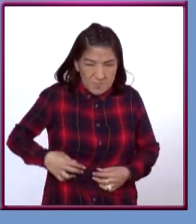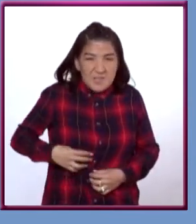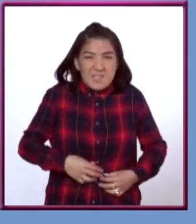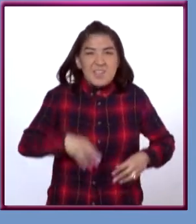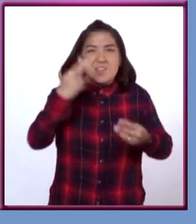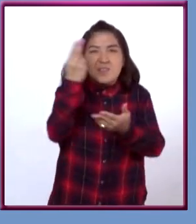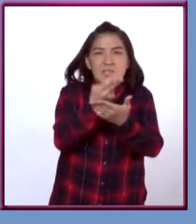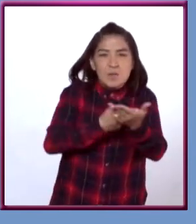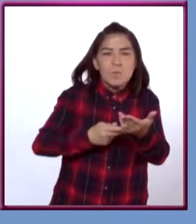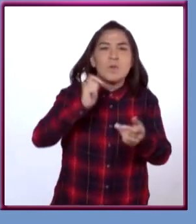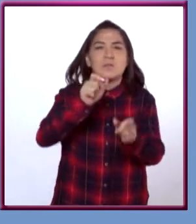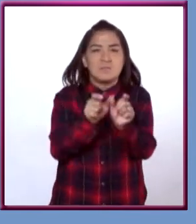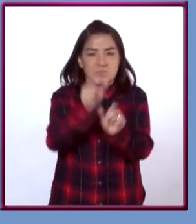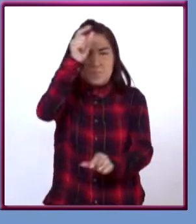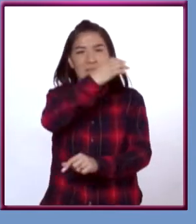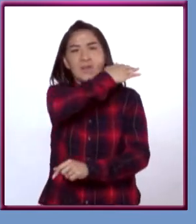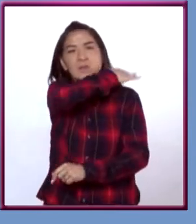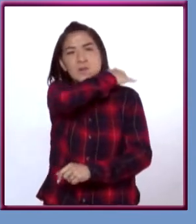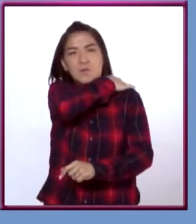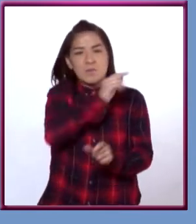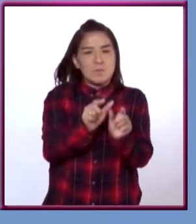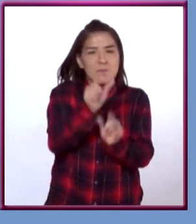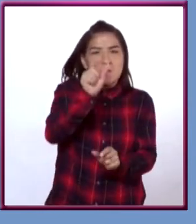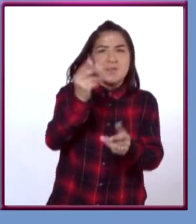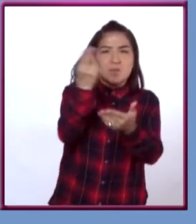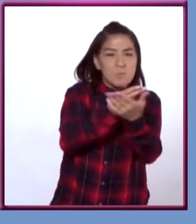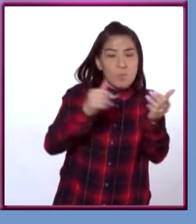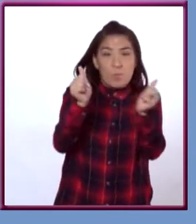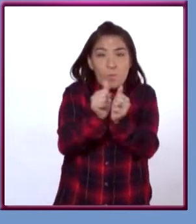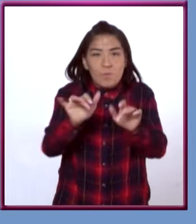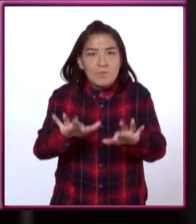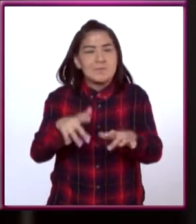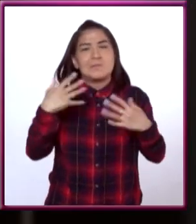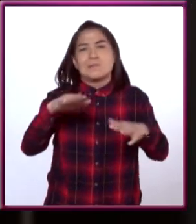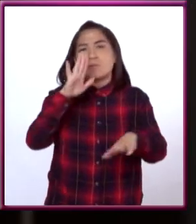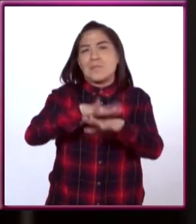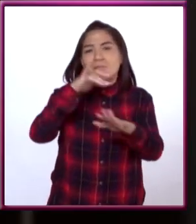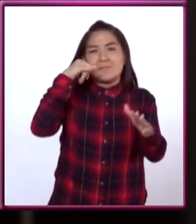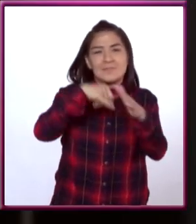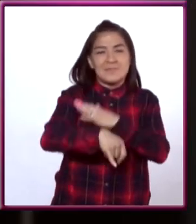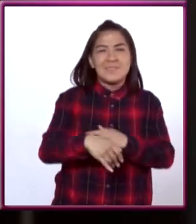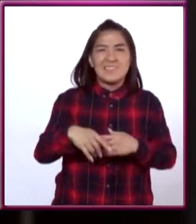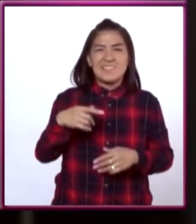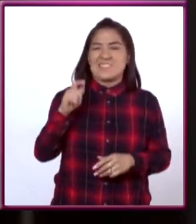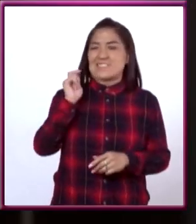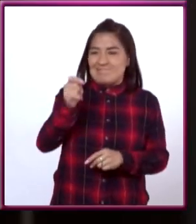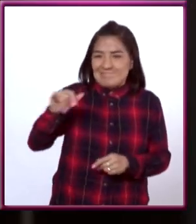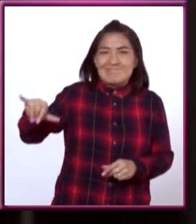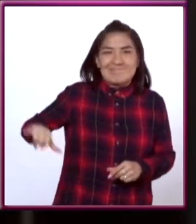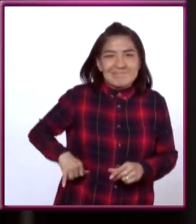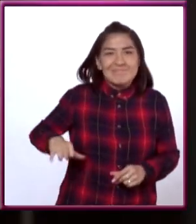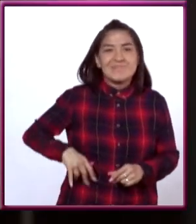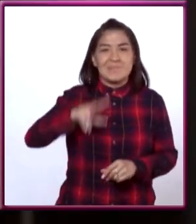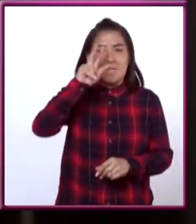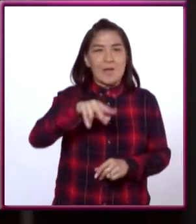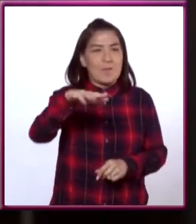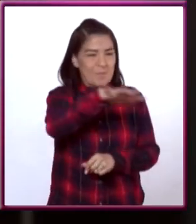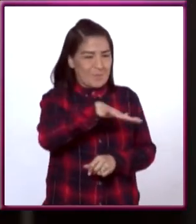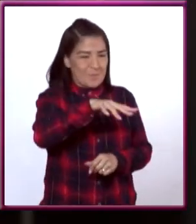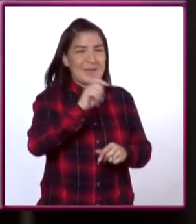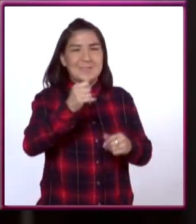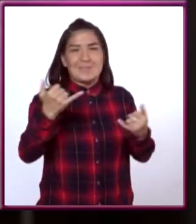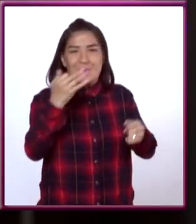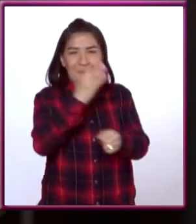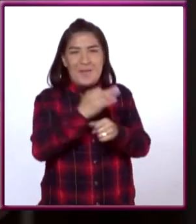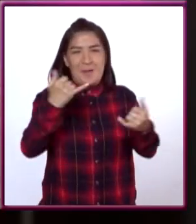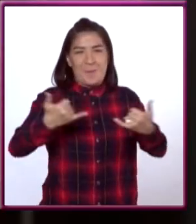vertebral, simulaciones. Su aplicación es amplísima actualmente. Qué interesante, y sobre todo para los chavos